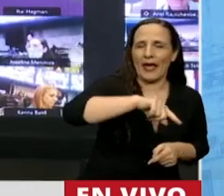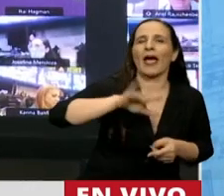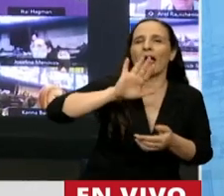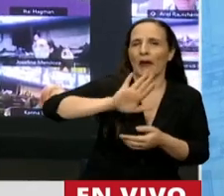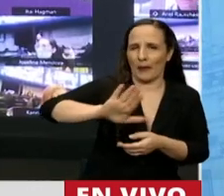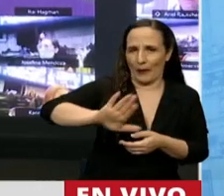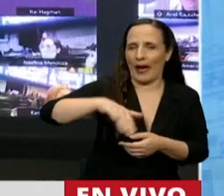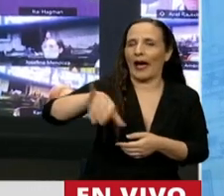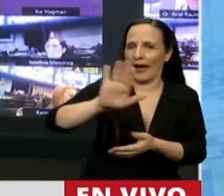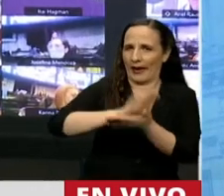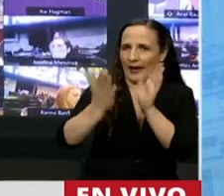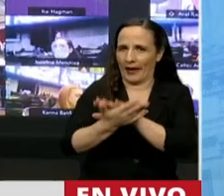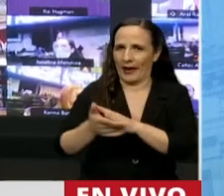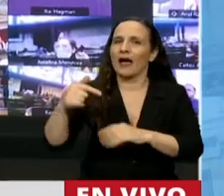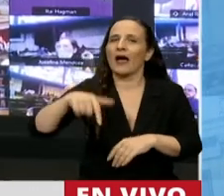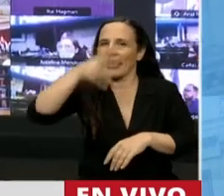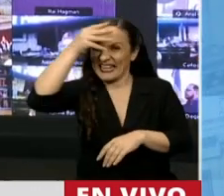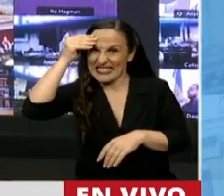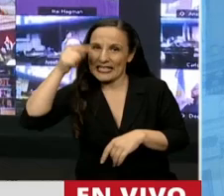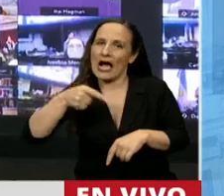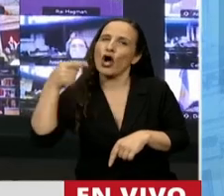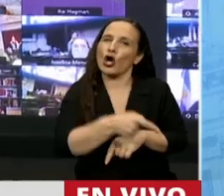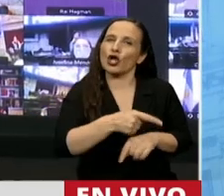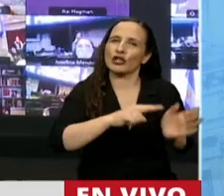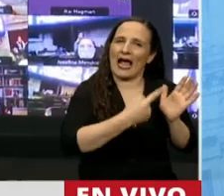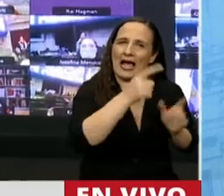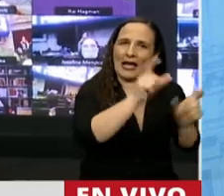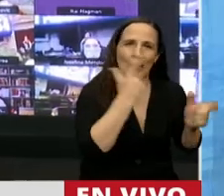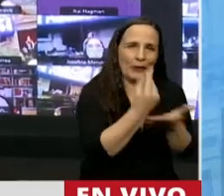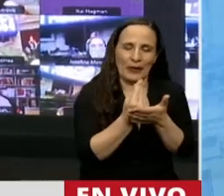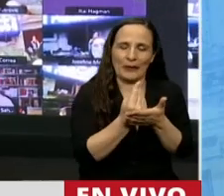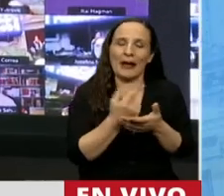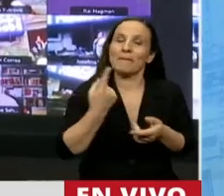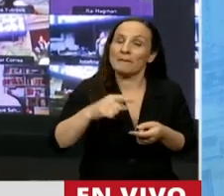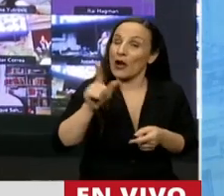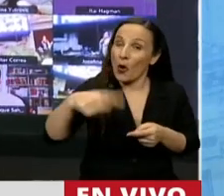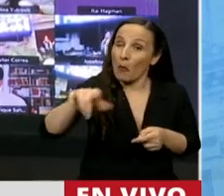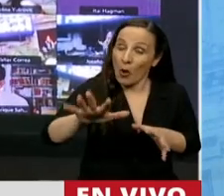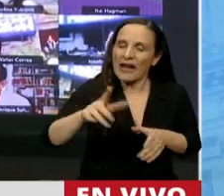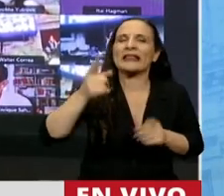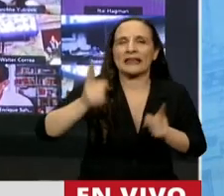Cristina Fernández de Kirchner, que hoy va por nosotros, por los ciudadanos de la ciudad, y después va a ir por todos los que le molestan. Muchas gracias.